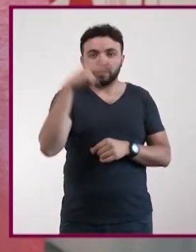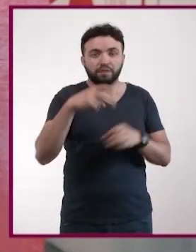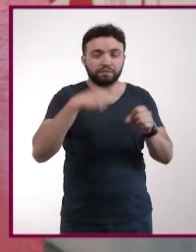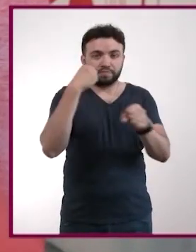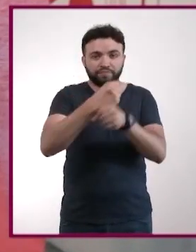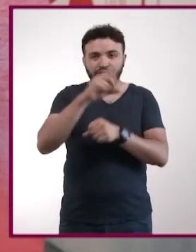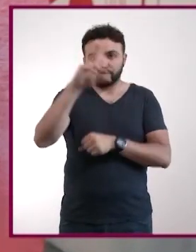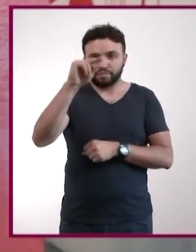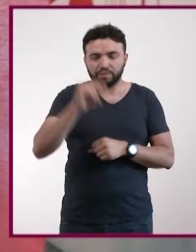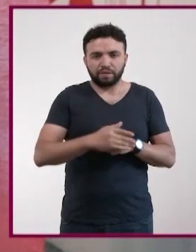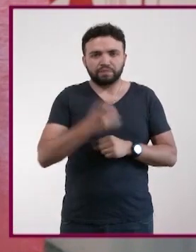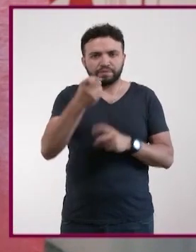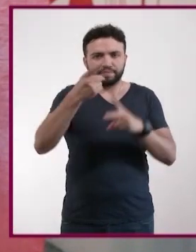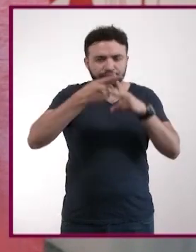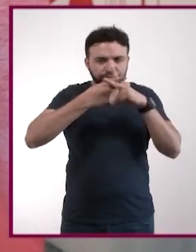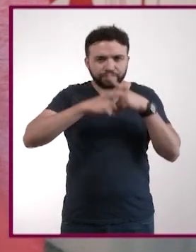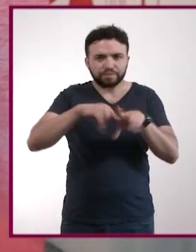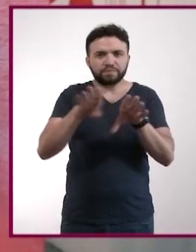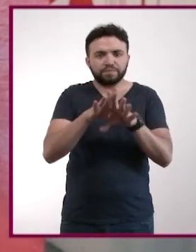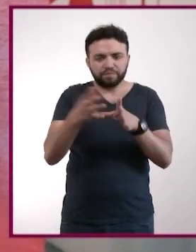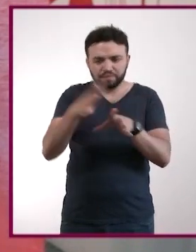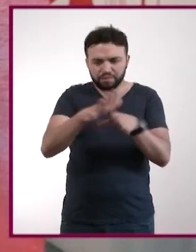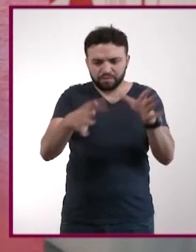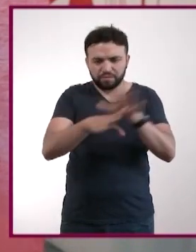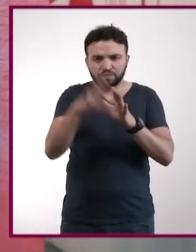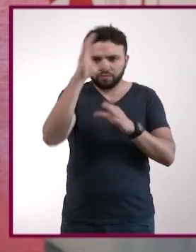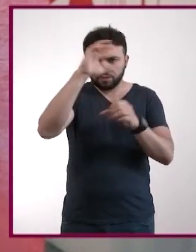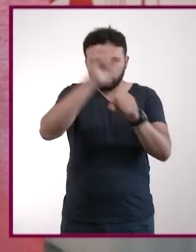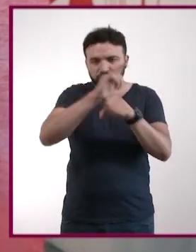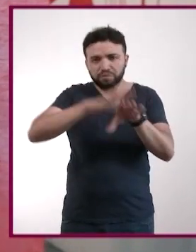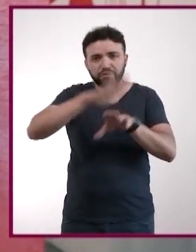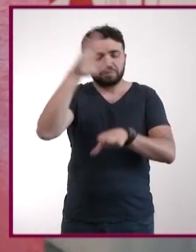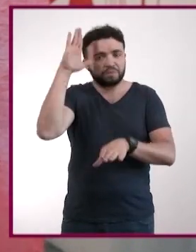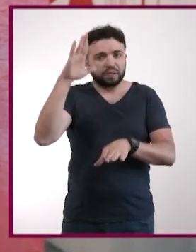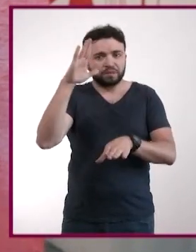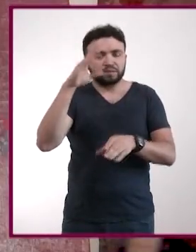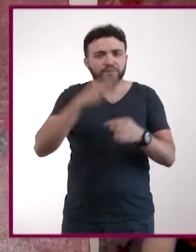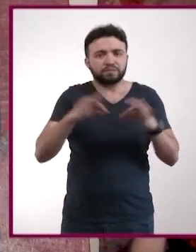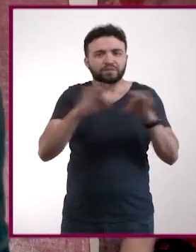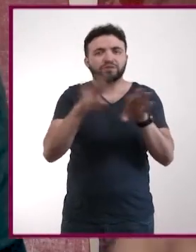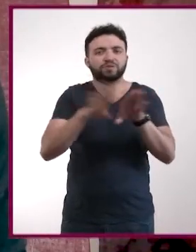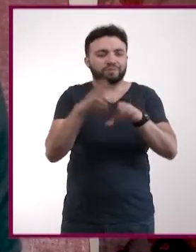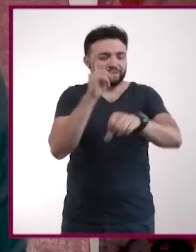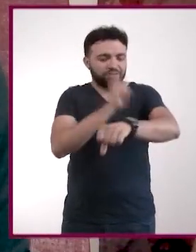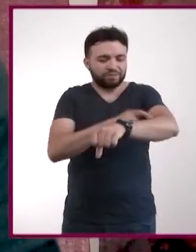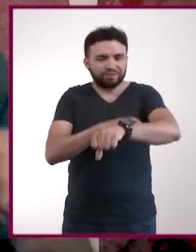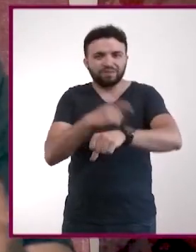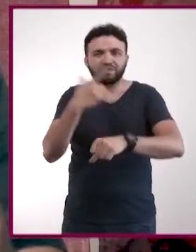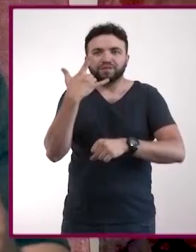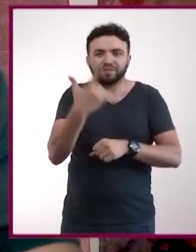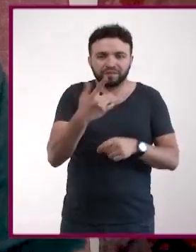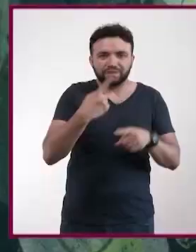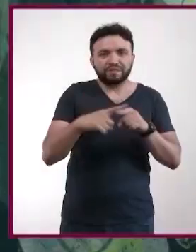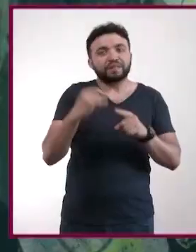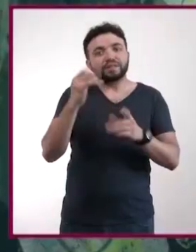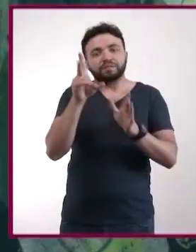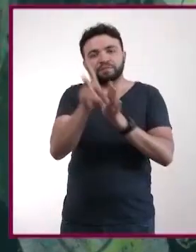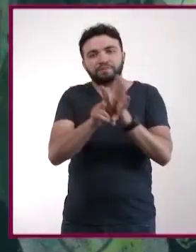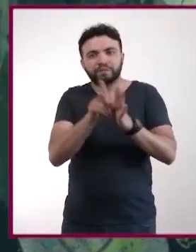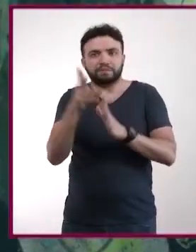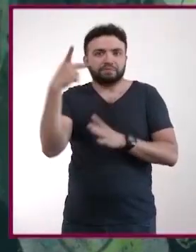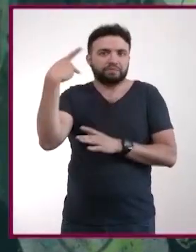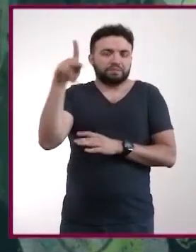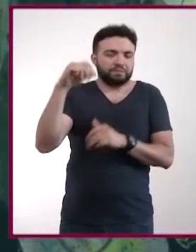años 80, que comenzaron a incorporar elementos de la cultura más popular, como los tatuajes, el rock o algunas películas de la época.